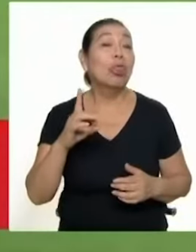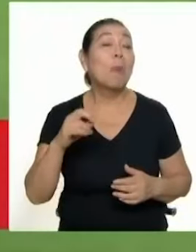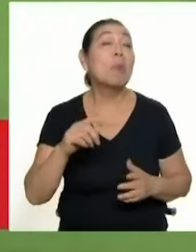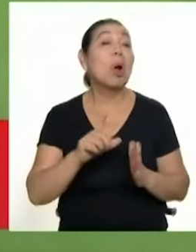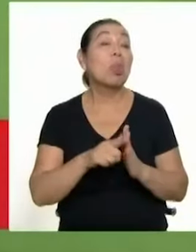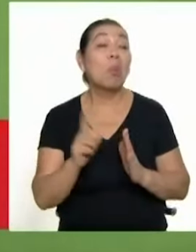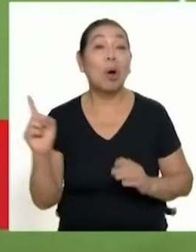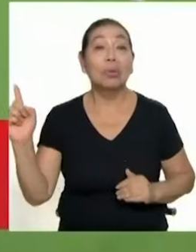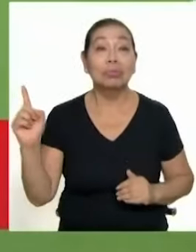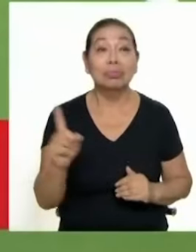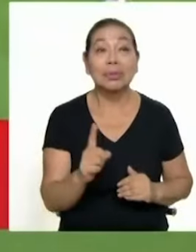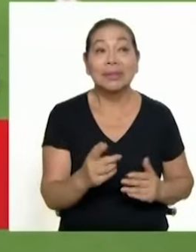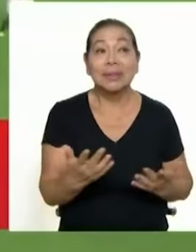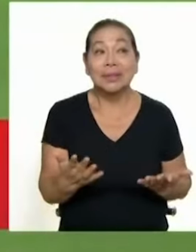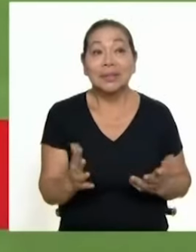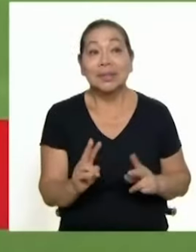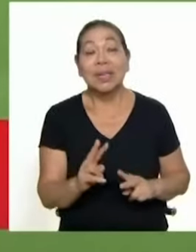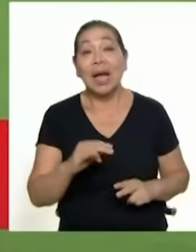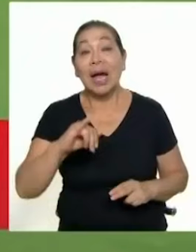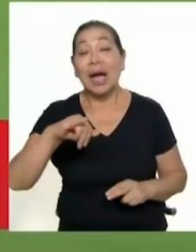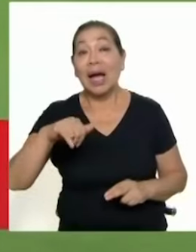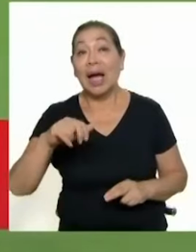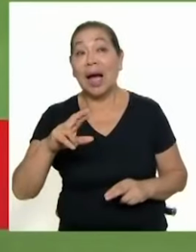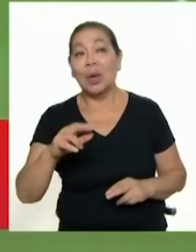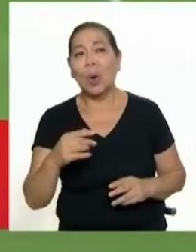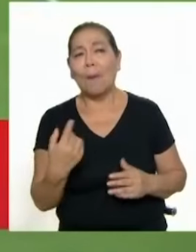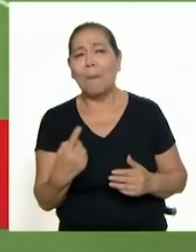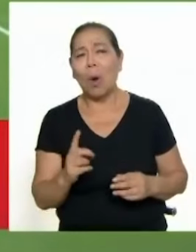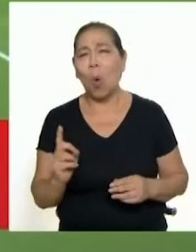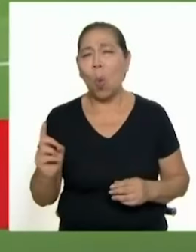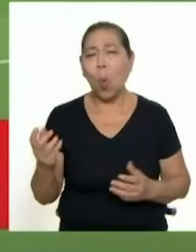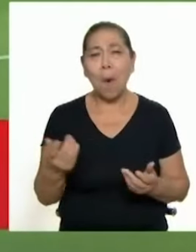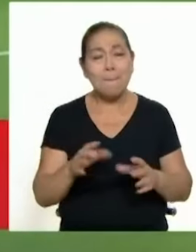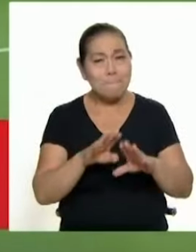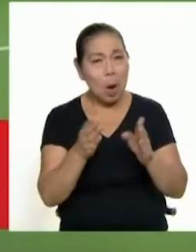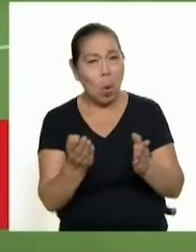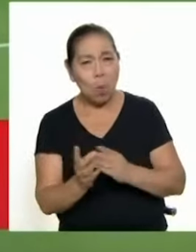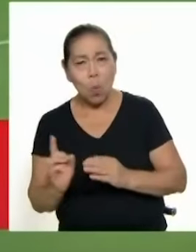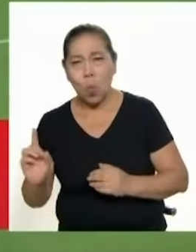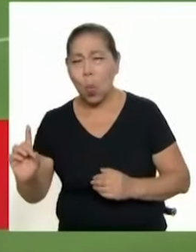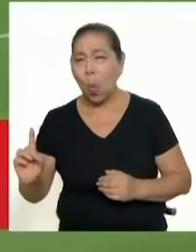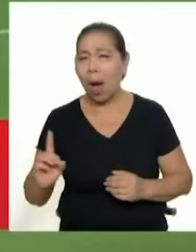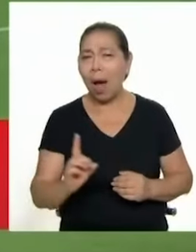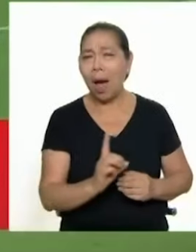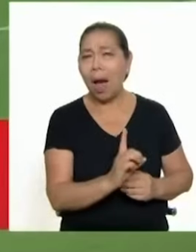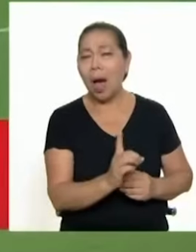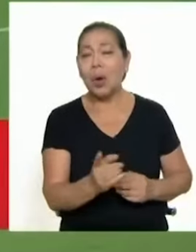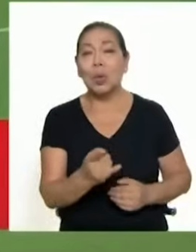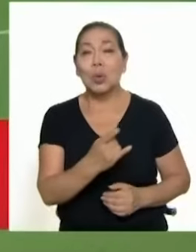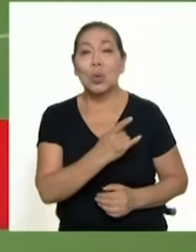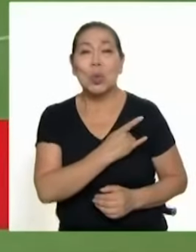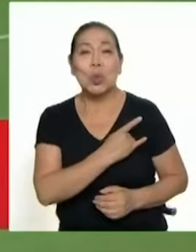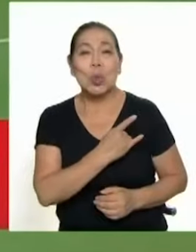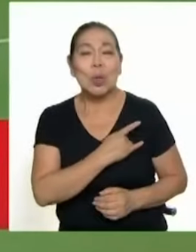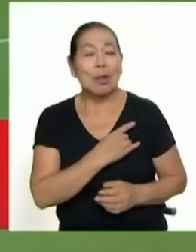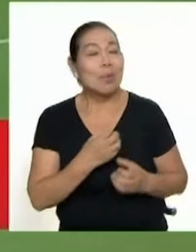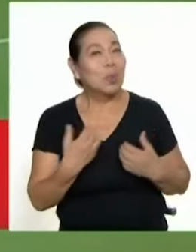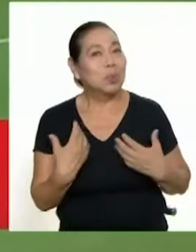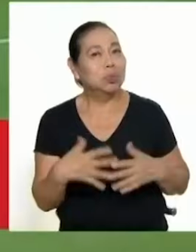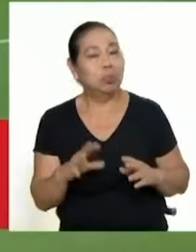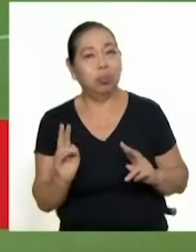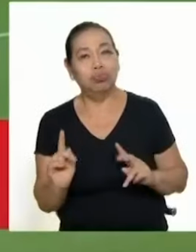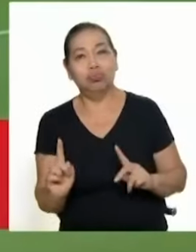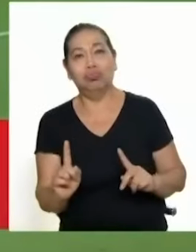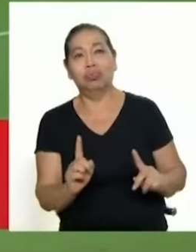Y luego aparecería esta acción, Jairo Concha con el intento del pase entre líneas. Un equipo de Universitario muy